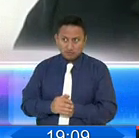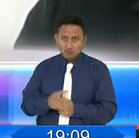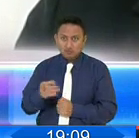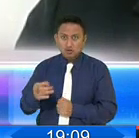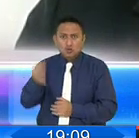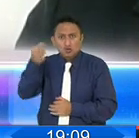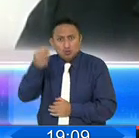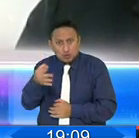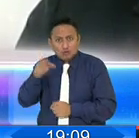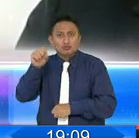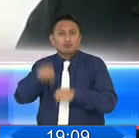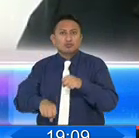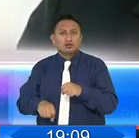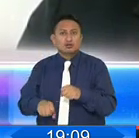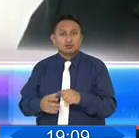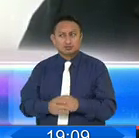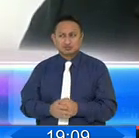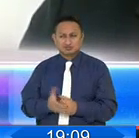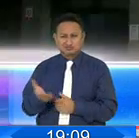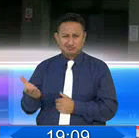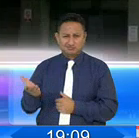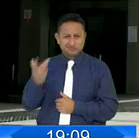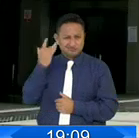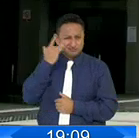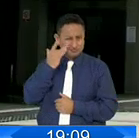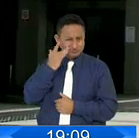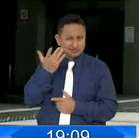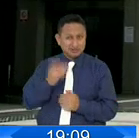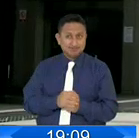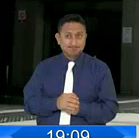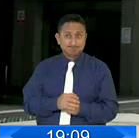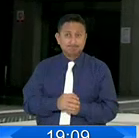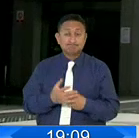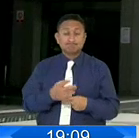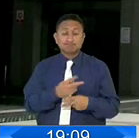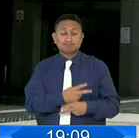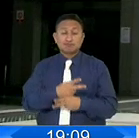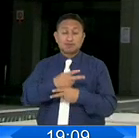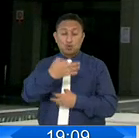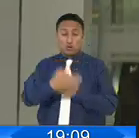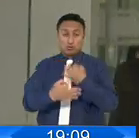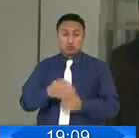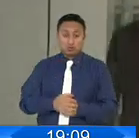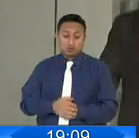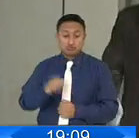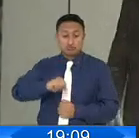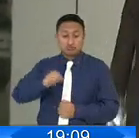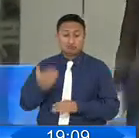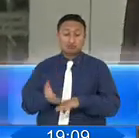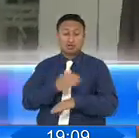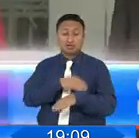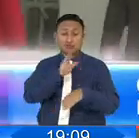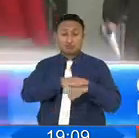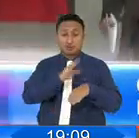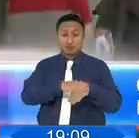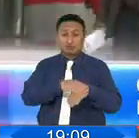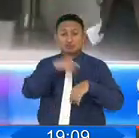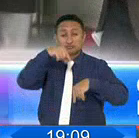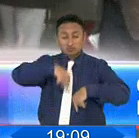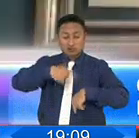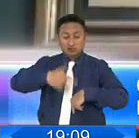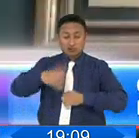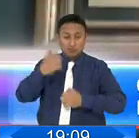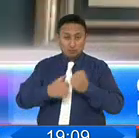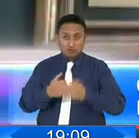al sistema informático del Consejo de la Judicatura. La postura del Consejo de la Judicatura es que sí se notificó del problema a la Veeduría